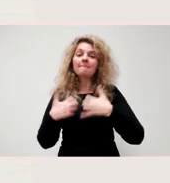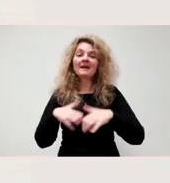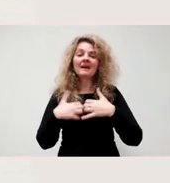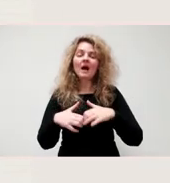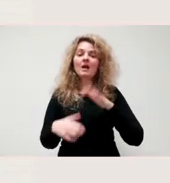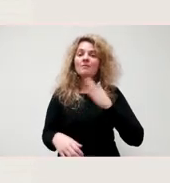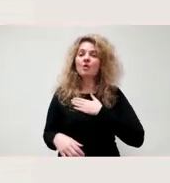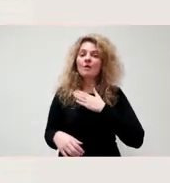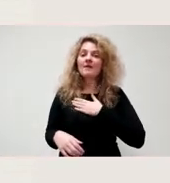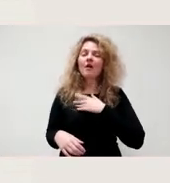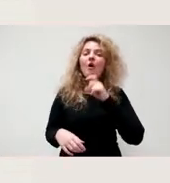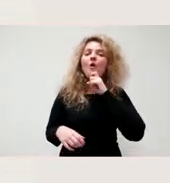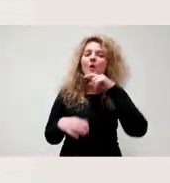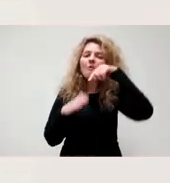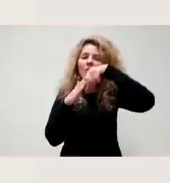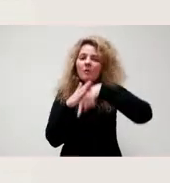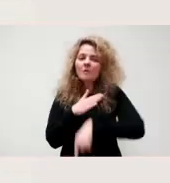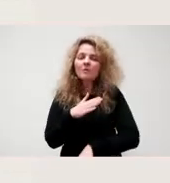propiedades mecánicas